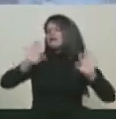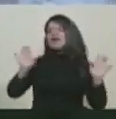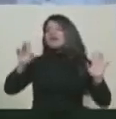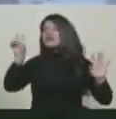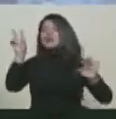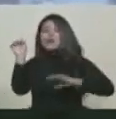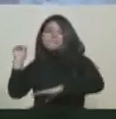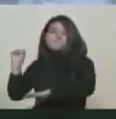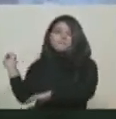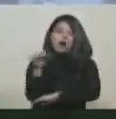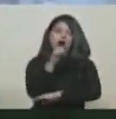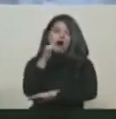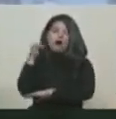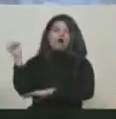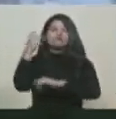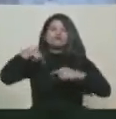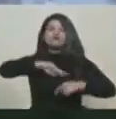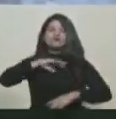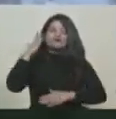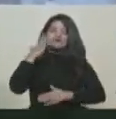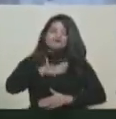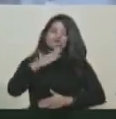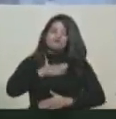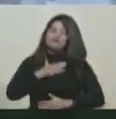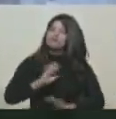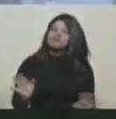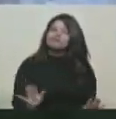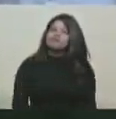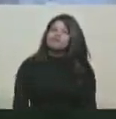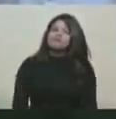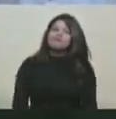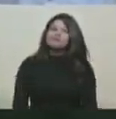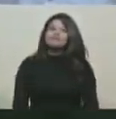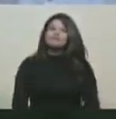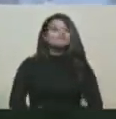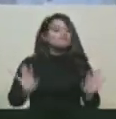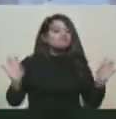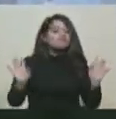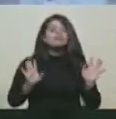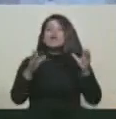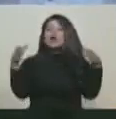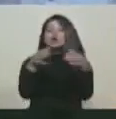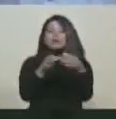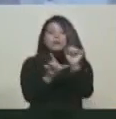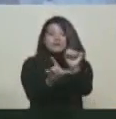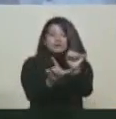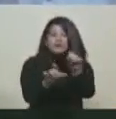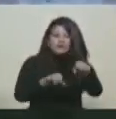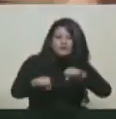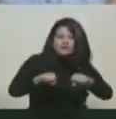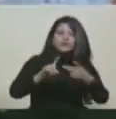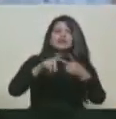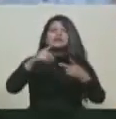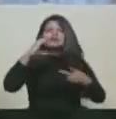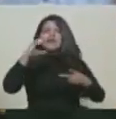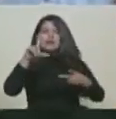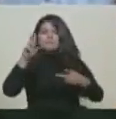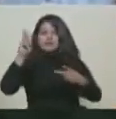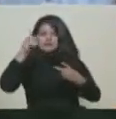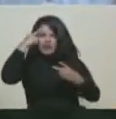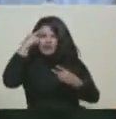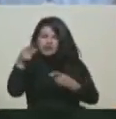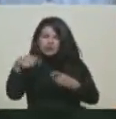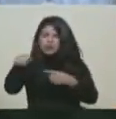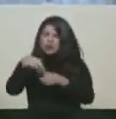Venezuela. La UVC, los LP, ¿Saben cuál